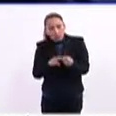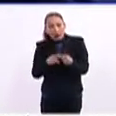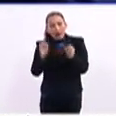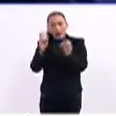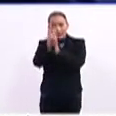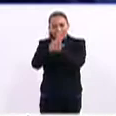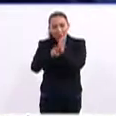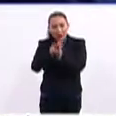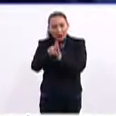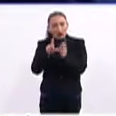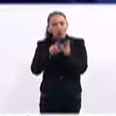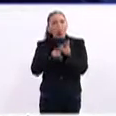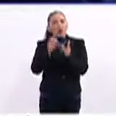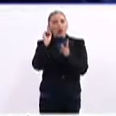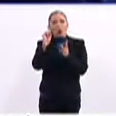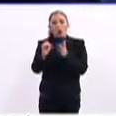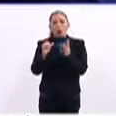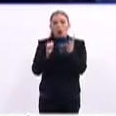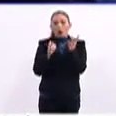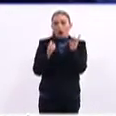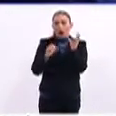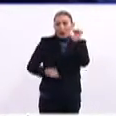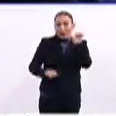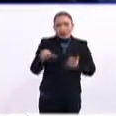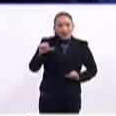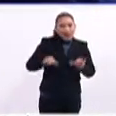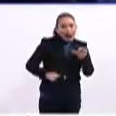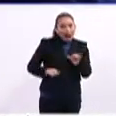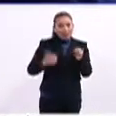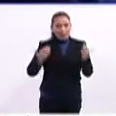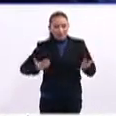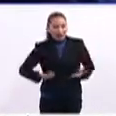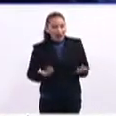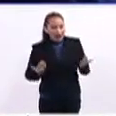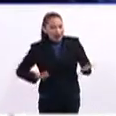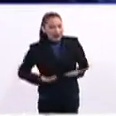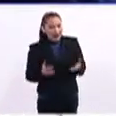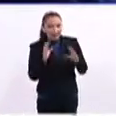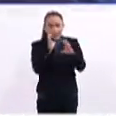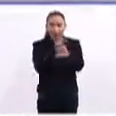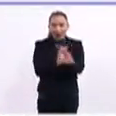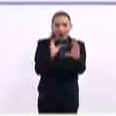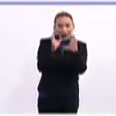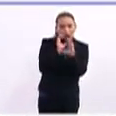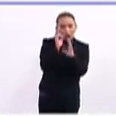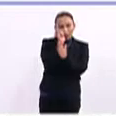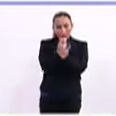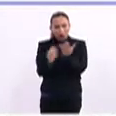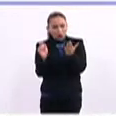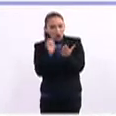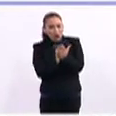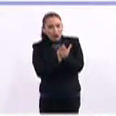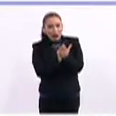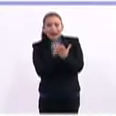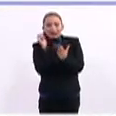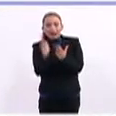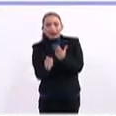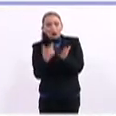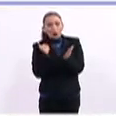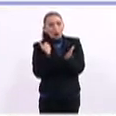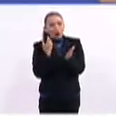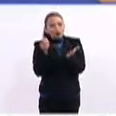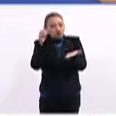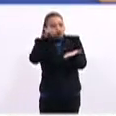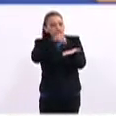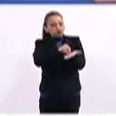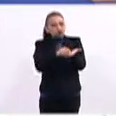de videos, de actos físicos, de baile, de canto, de escritura. Es dejar un